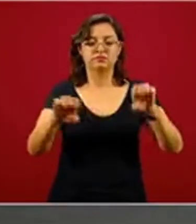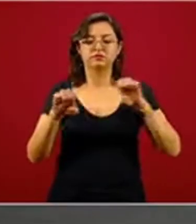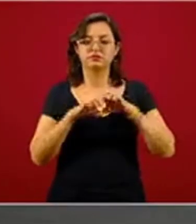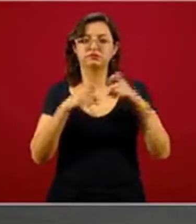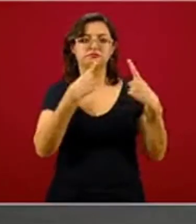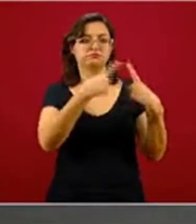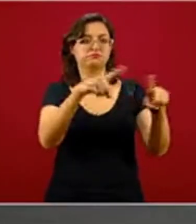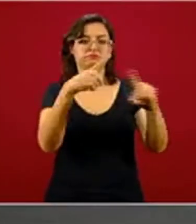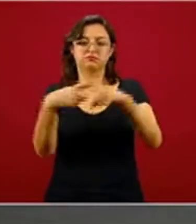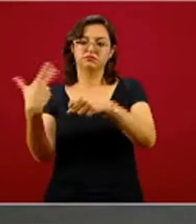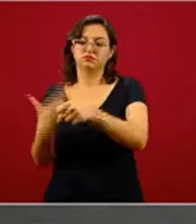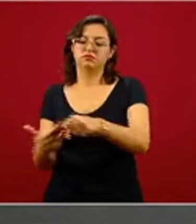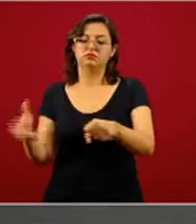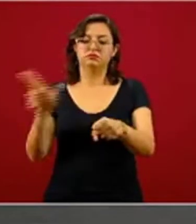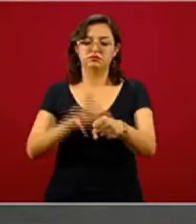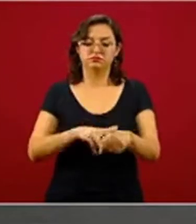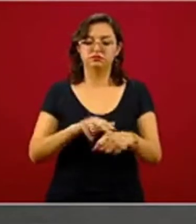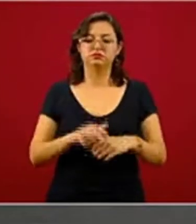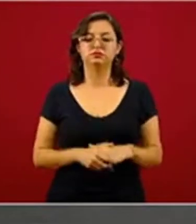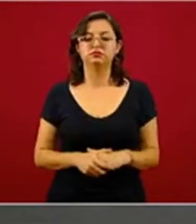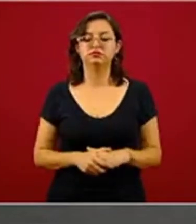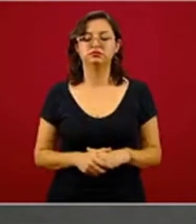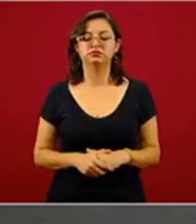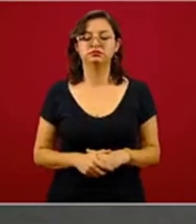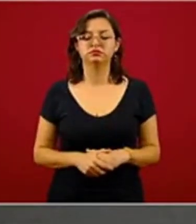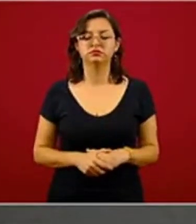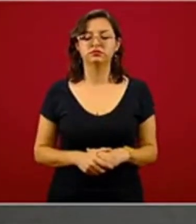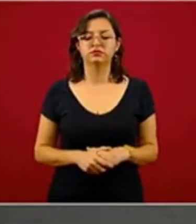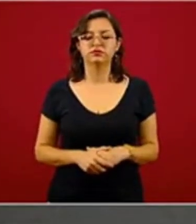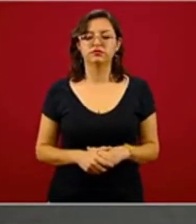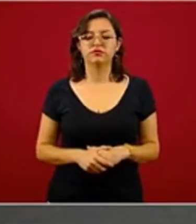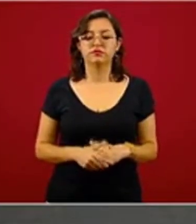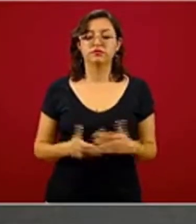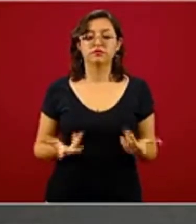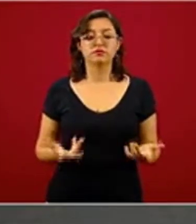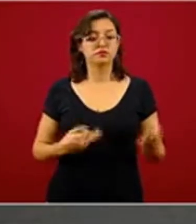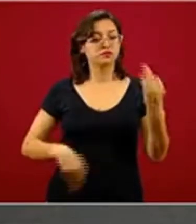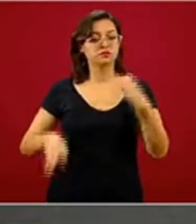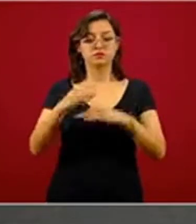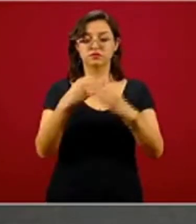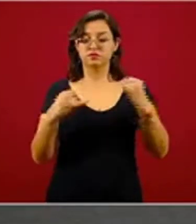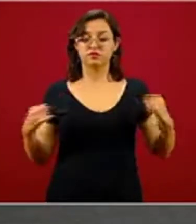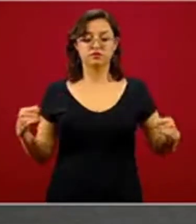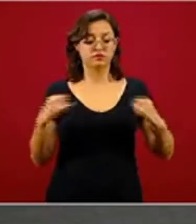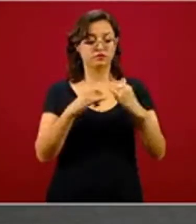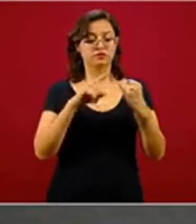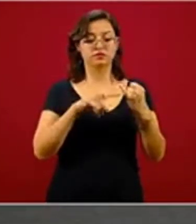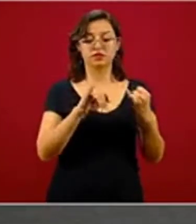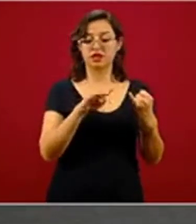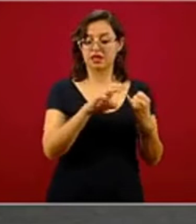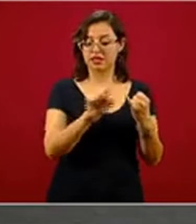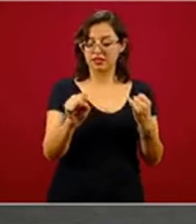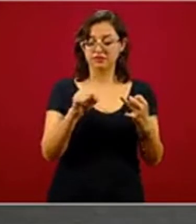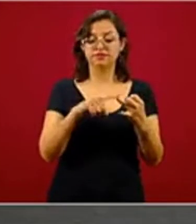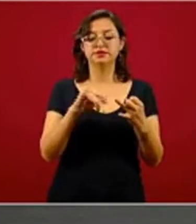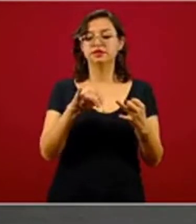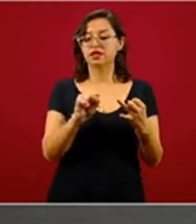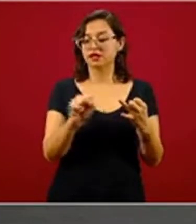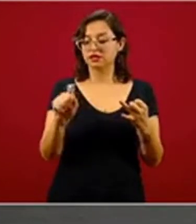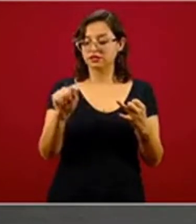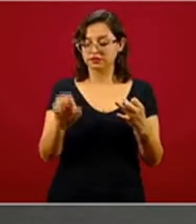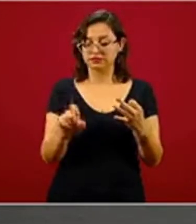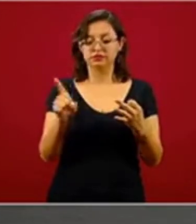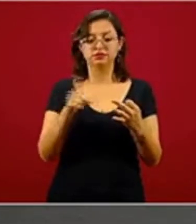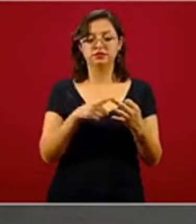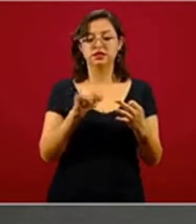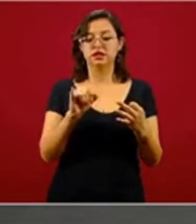hospitales que hayan sido reconvertidos. En este caso estamos hablando de todas las instituciones, del Seguro Social y también del ISSSTE, también de